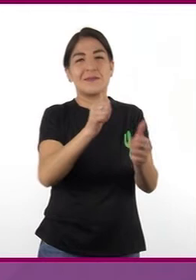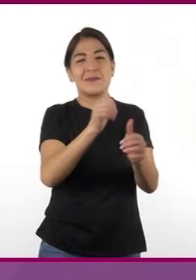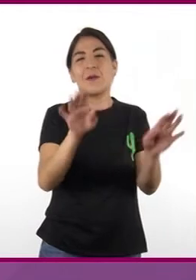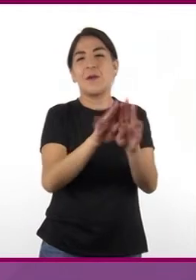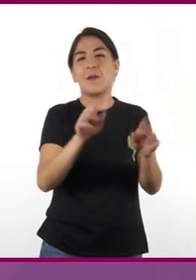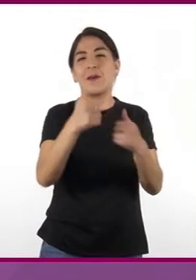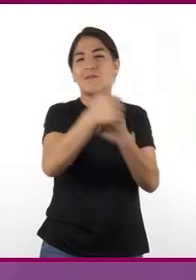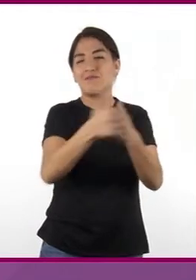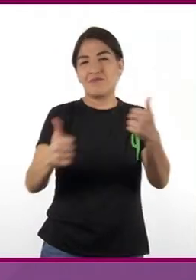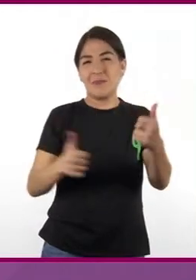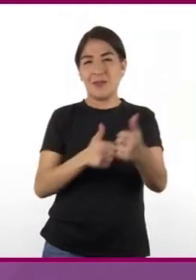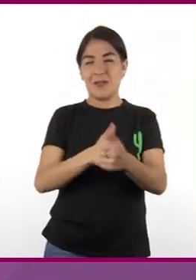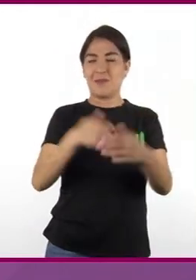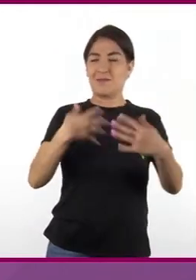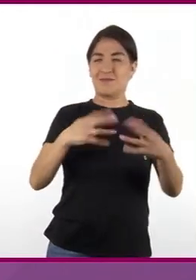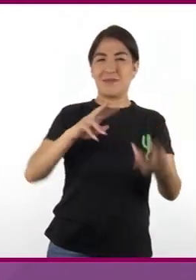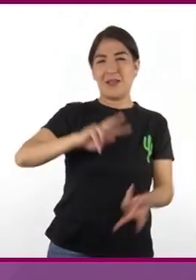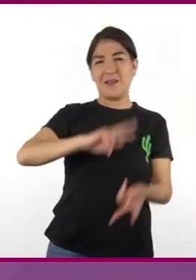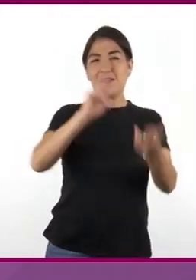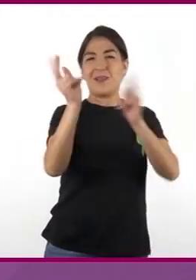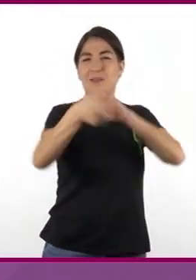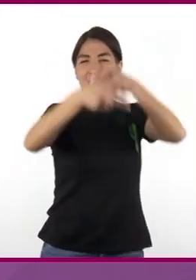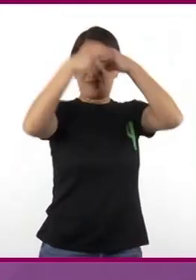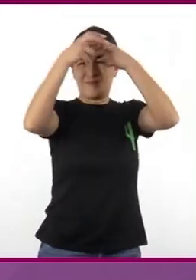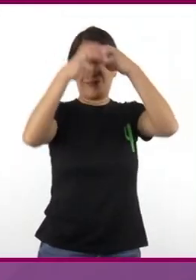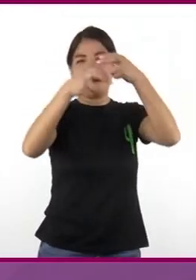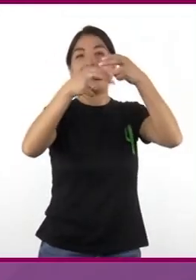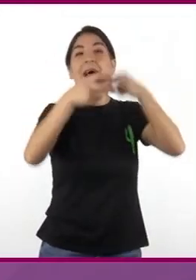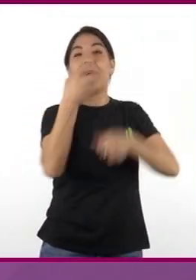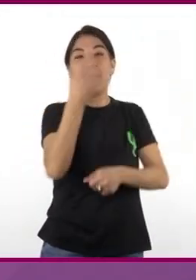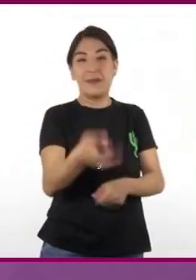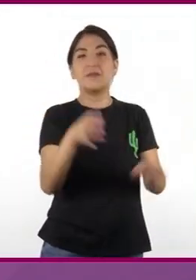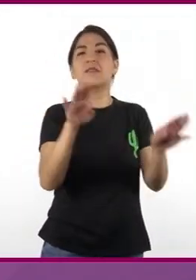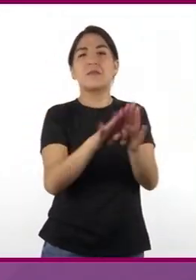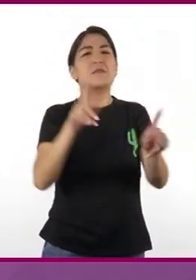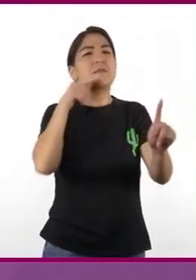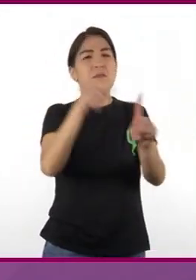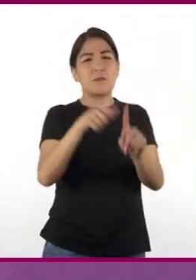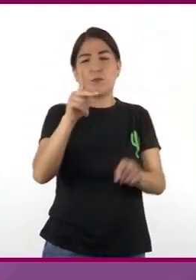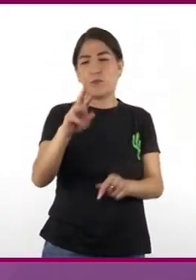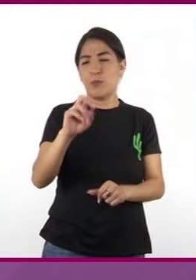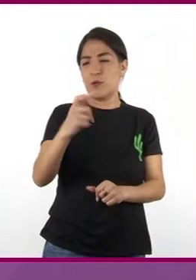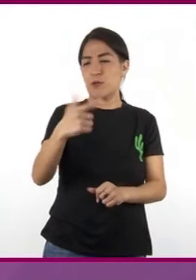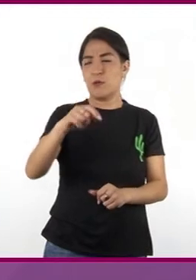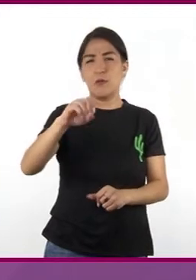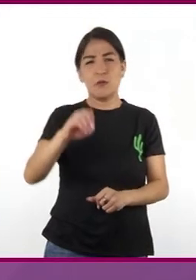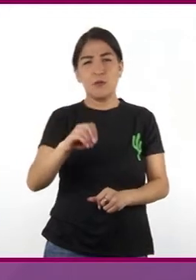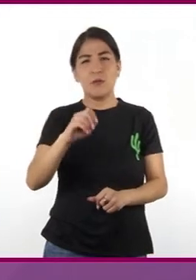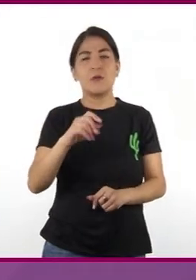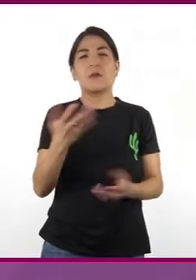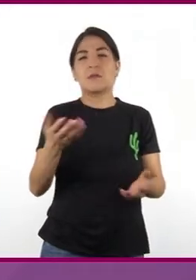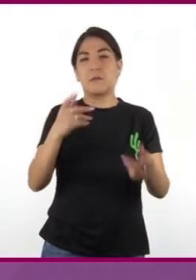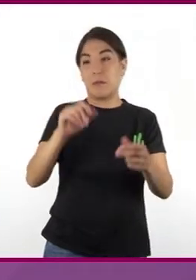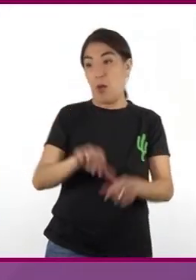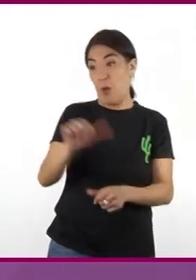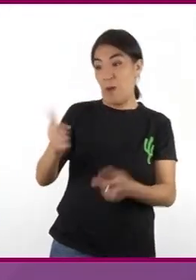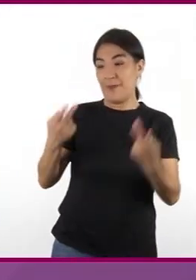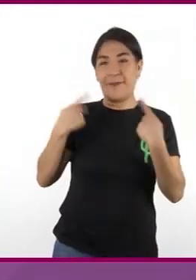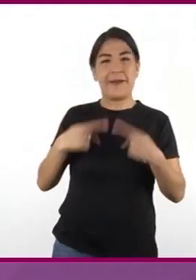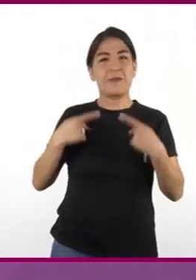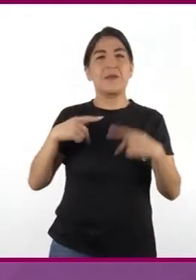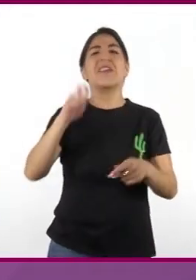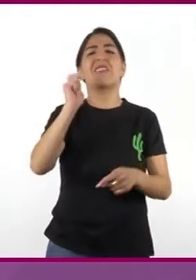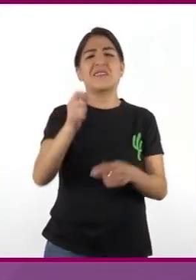grandes eruditos. Por su parte, los prólogos escritos por una tercera persona tienen como